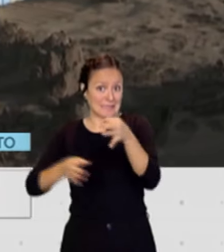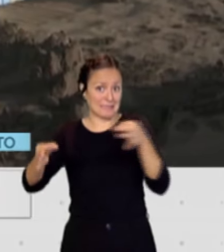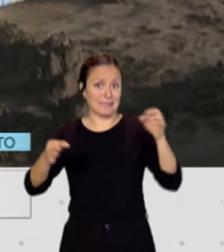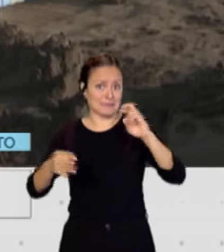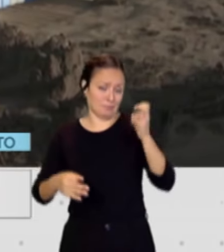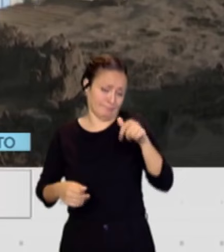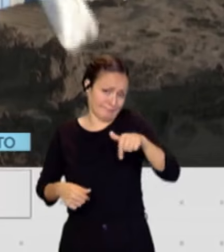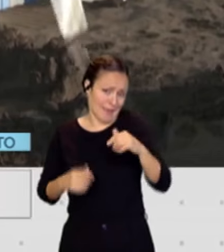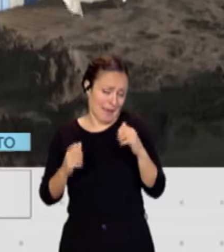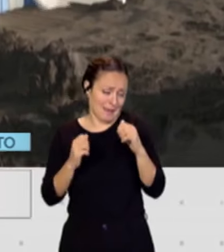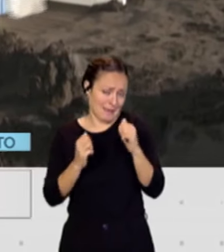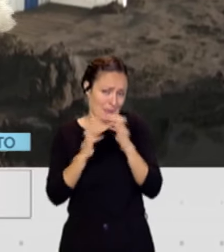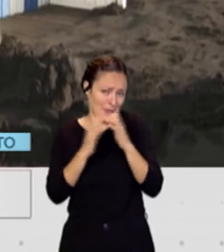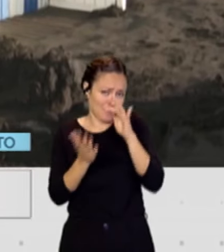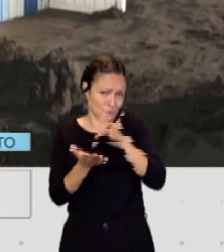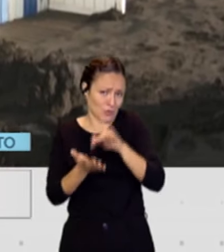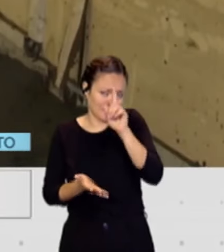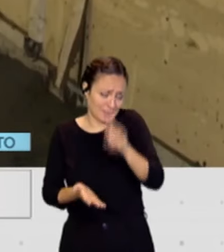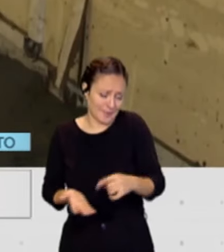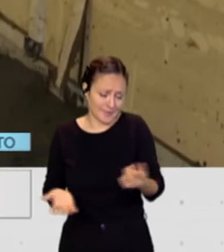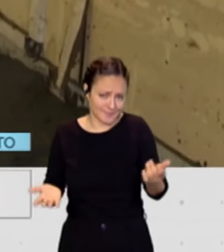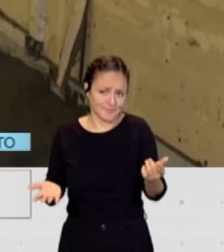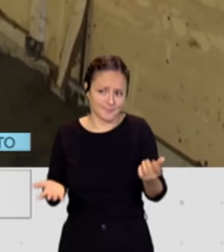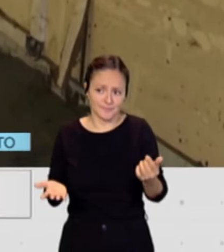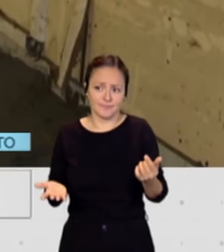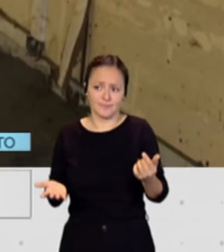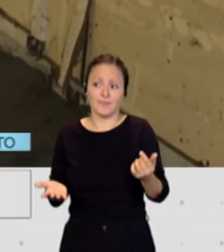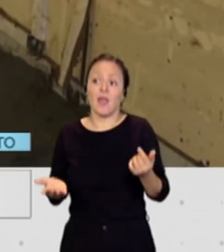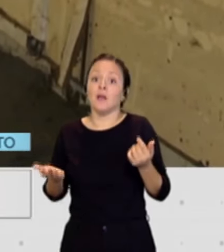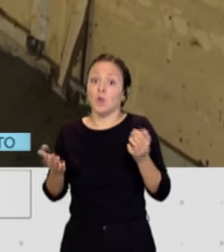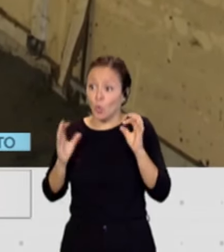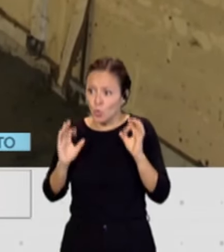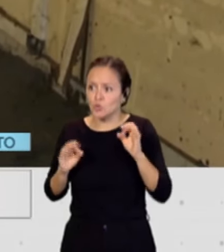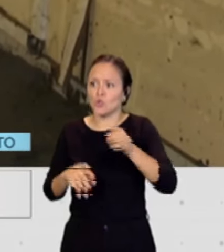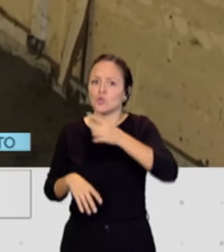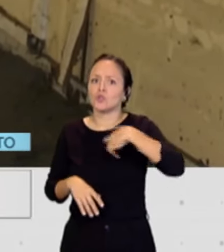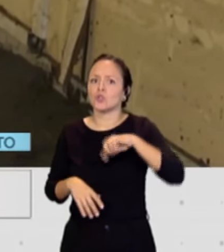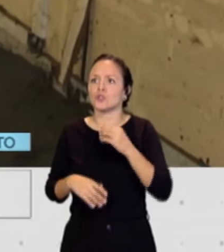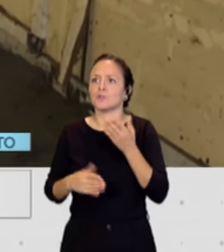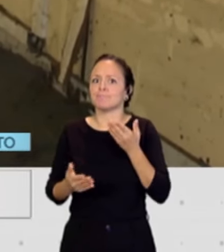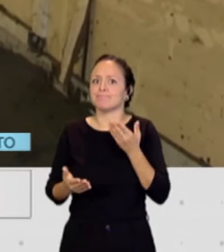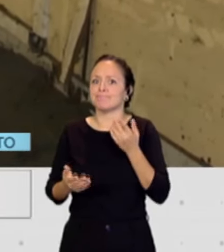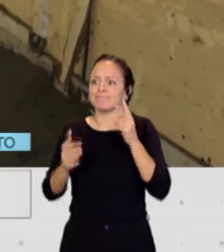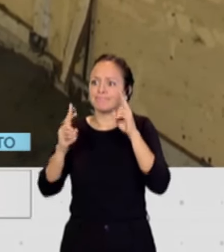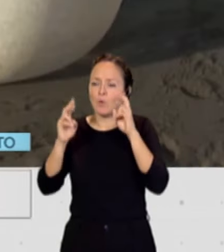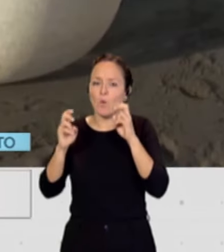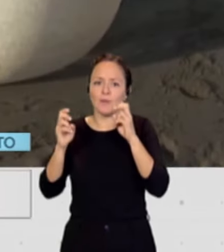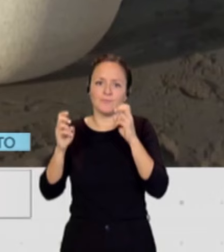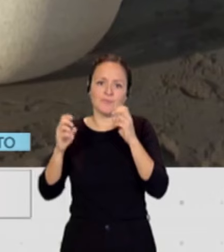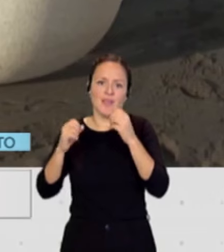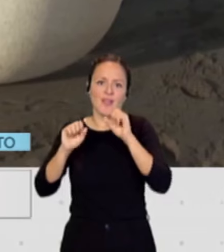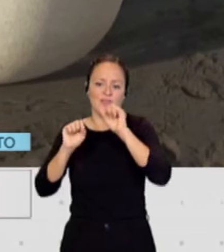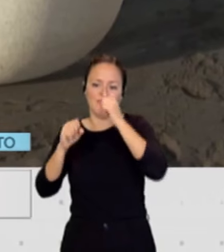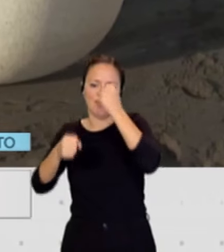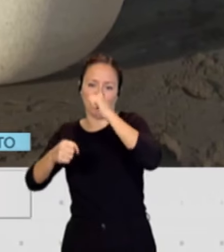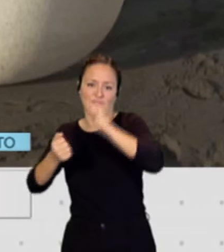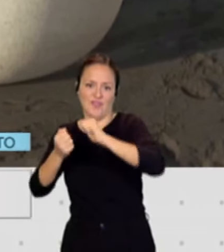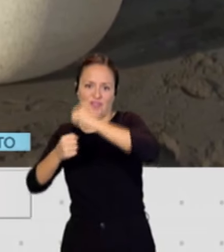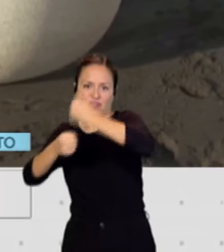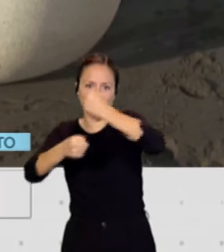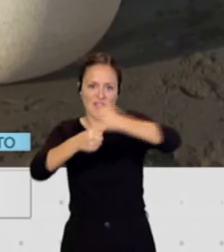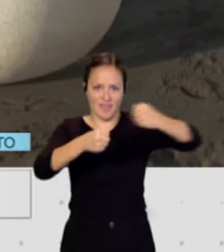Palma por supuesto No efectivamente eh hicimos un planteamiento de de esos tres diques de protección en Maldonado en el